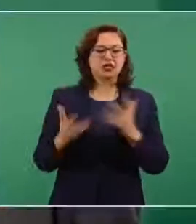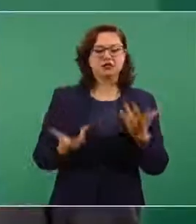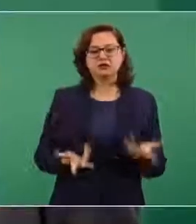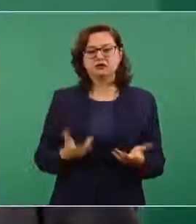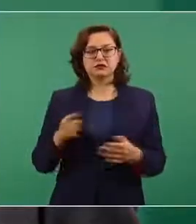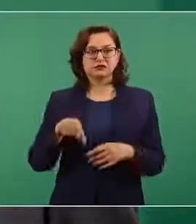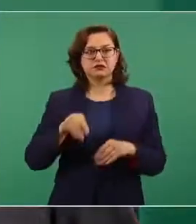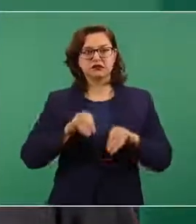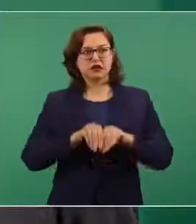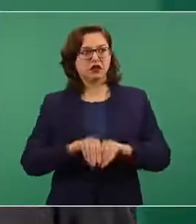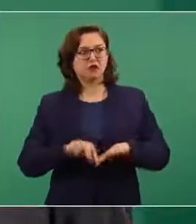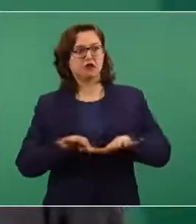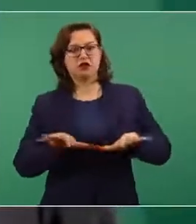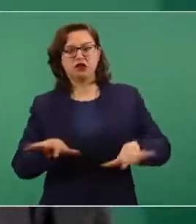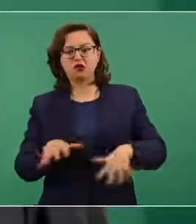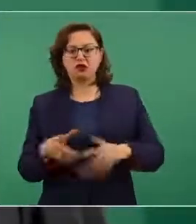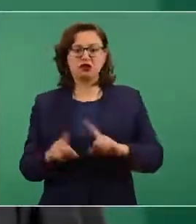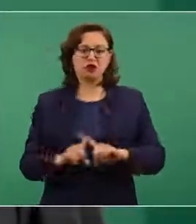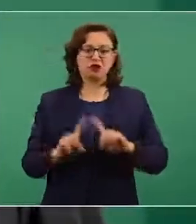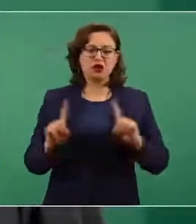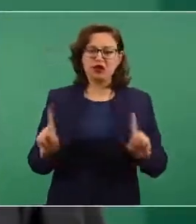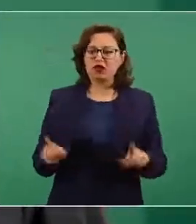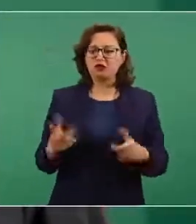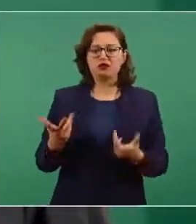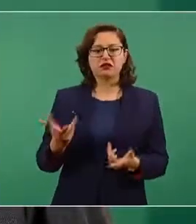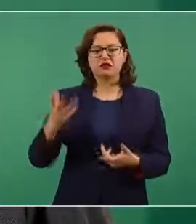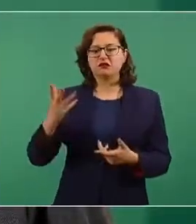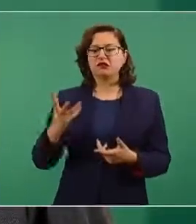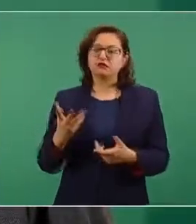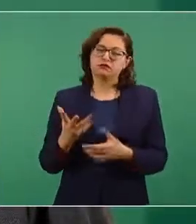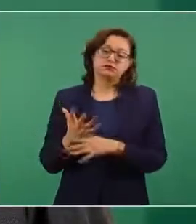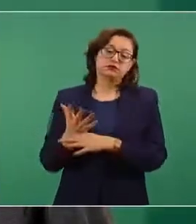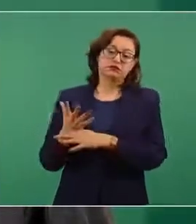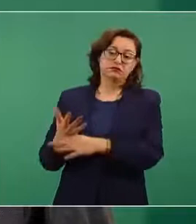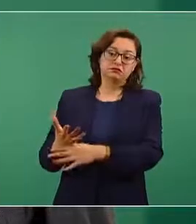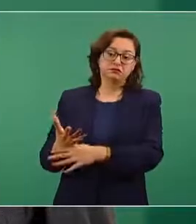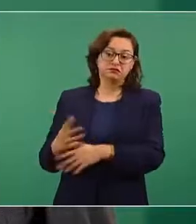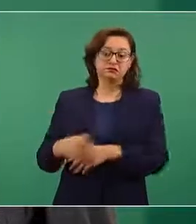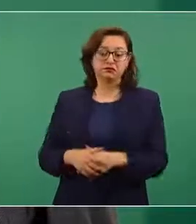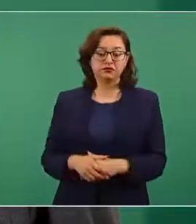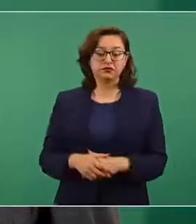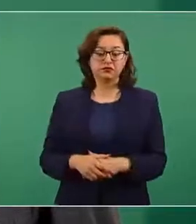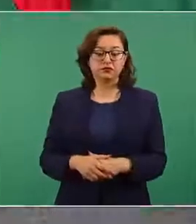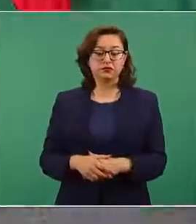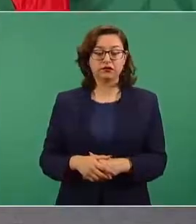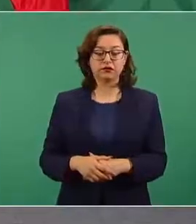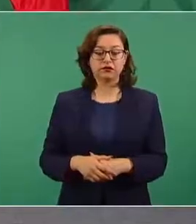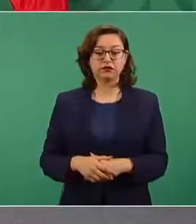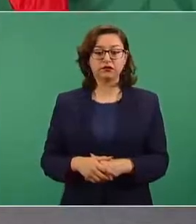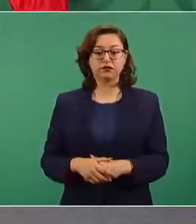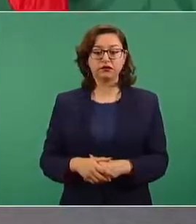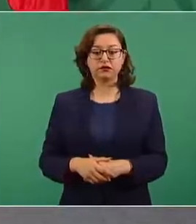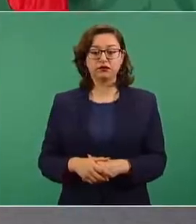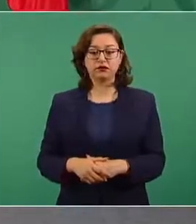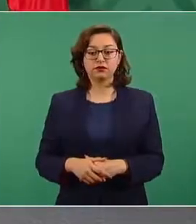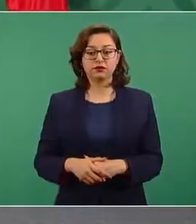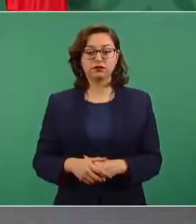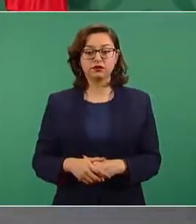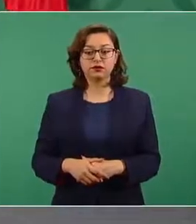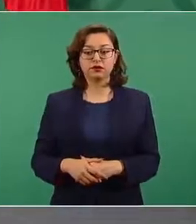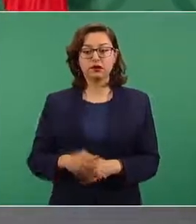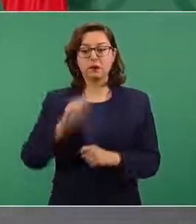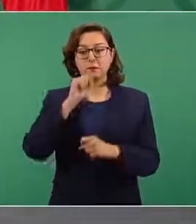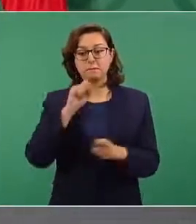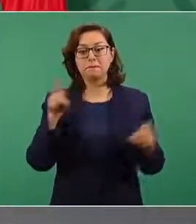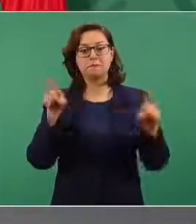lo que aquí se informa. Lo retomó el